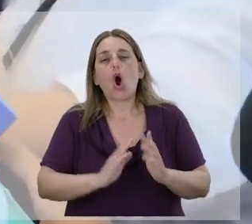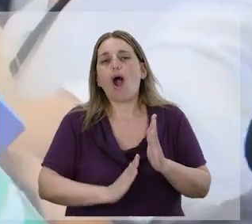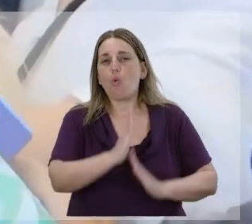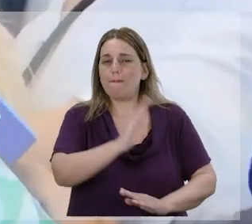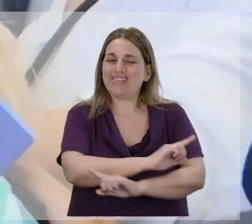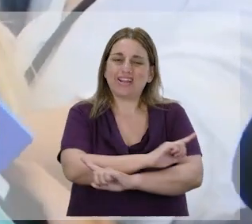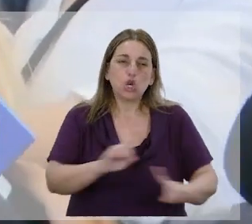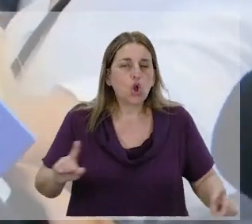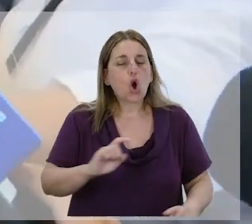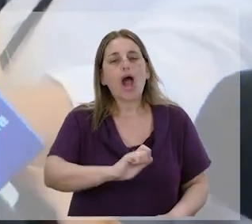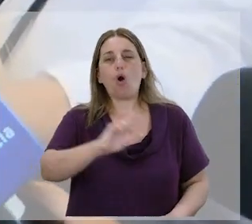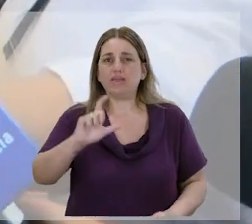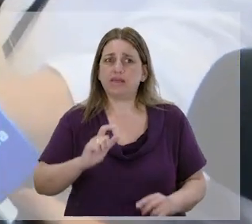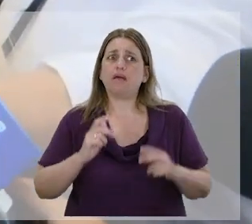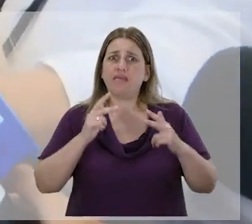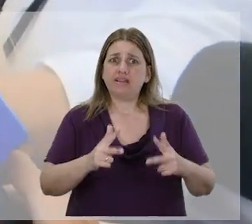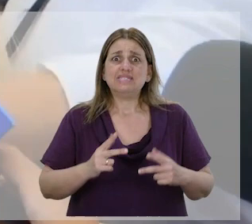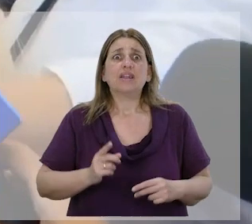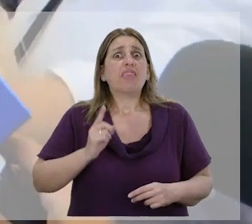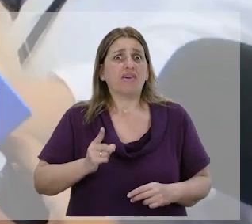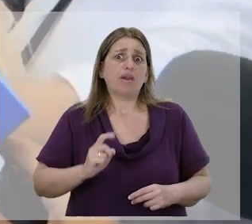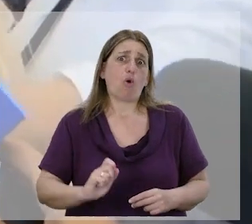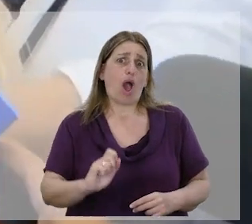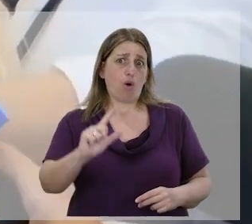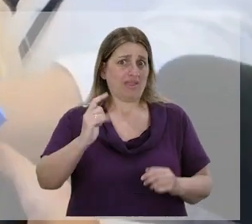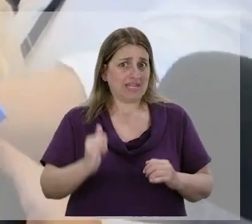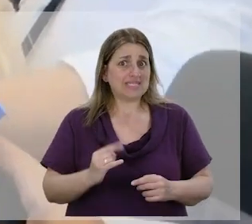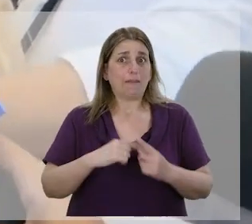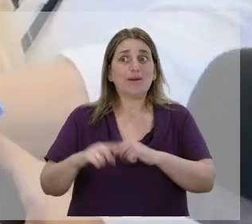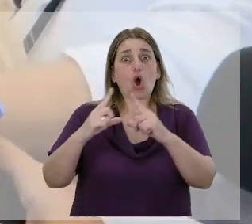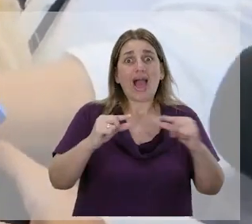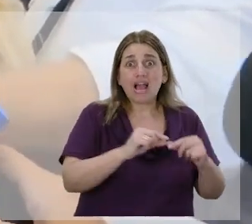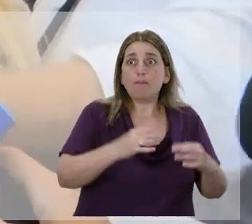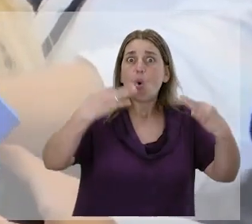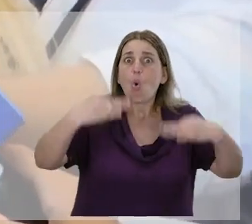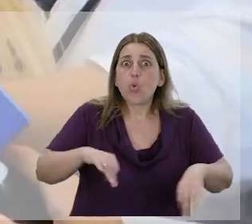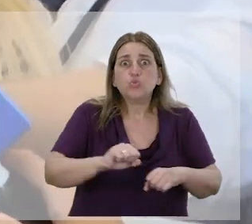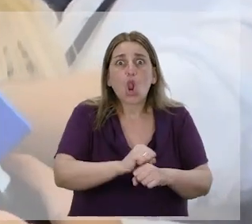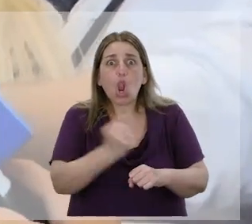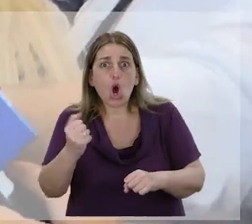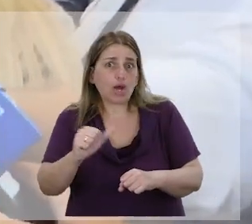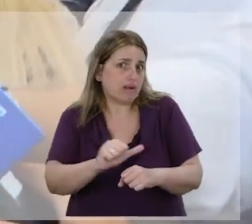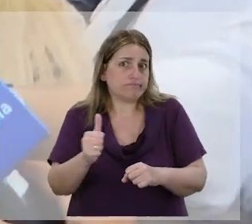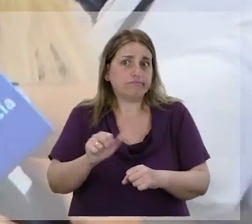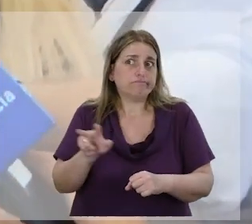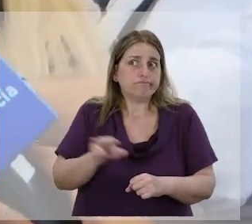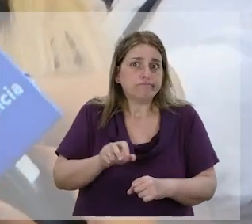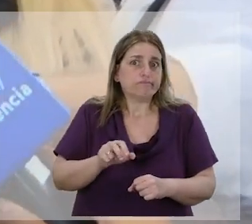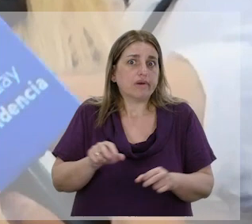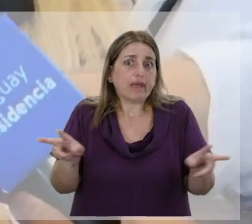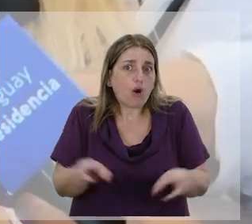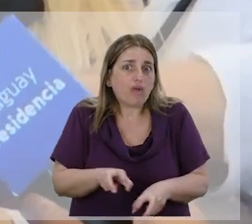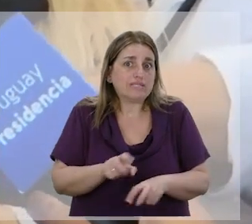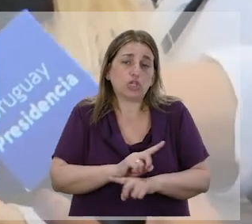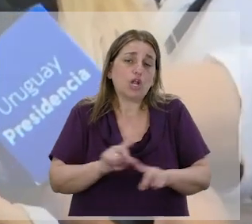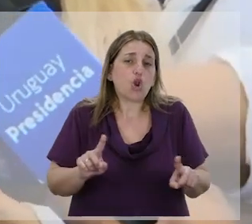decide? No aumentar. Claramente decirle a los uruguayos, deberíamos de aumentar, ANCAP dio ganancias extraordinarias, no